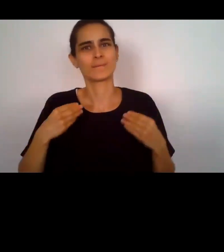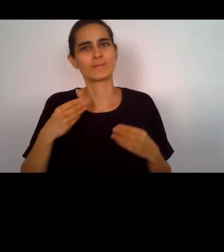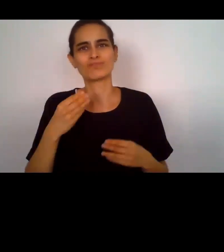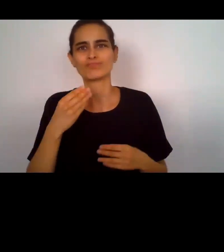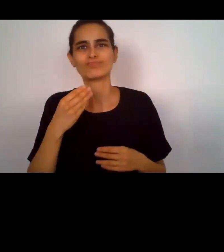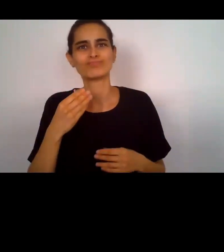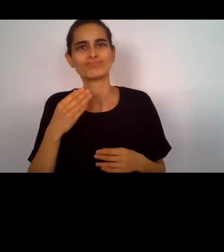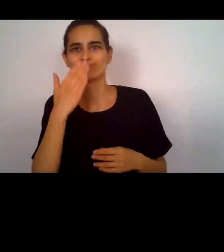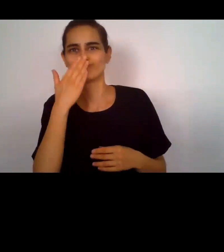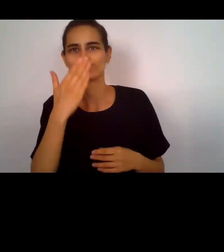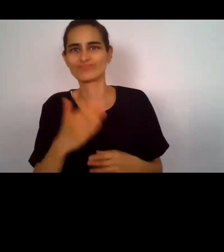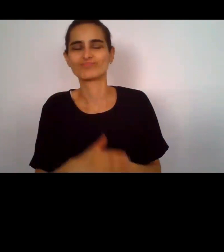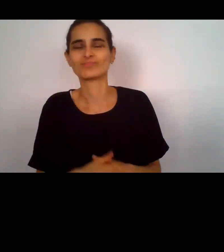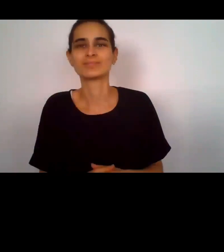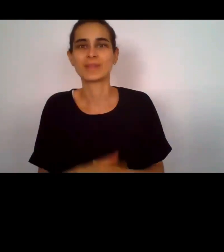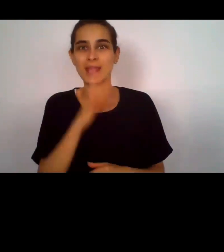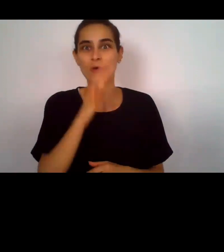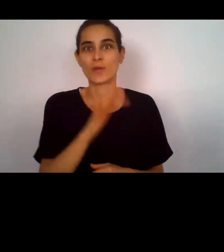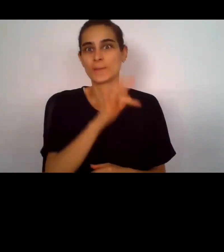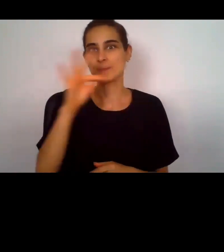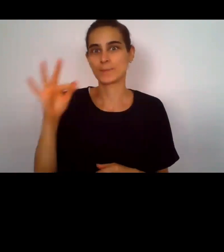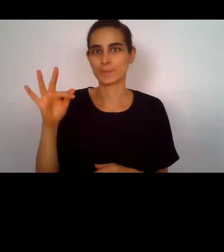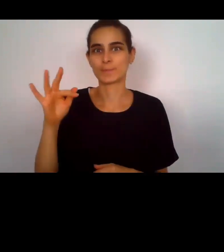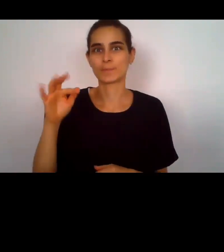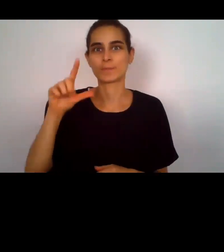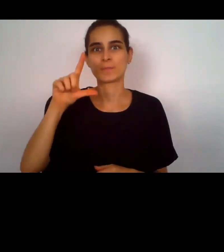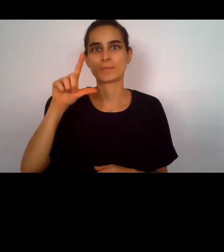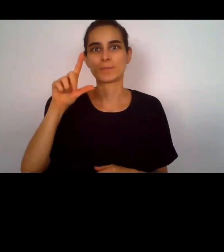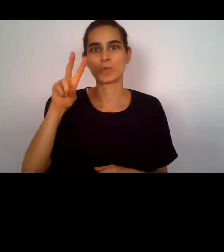manos de Lucía, la coordinadora de la unidad,